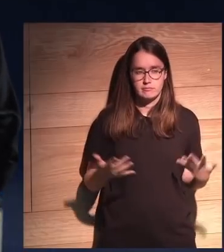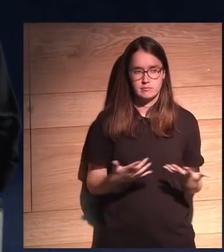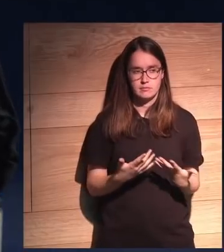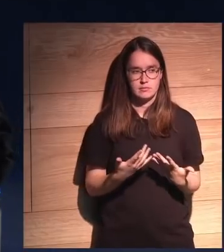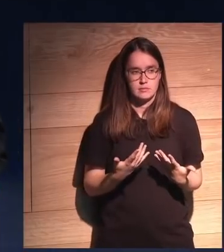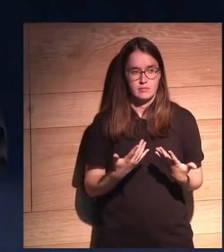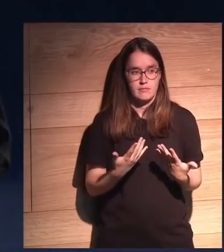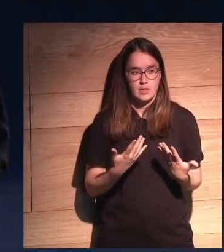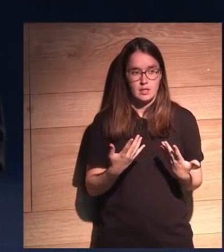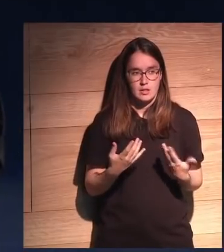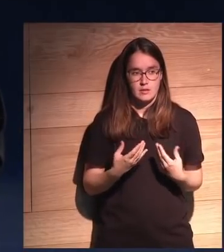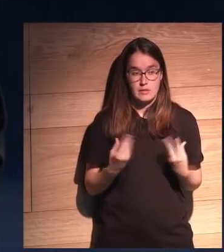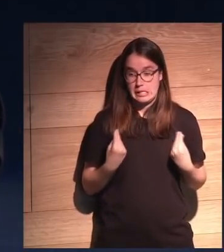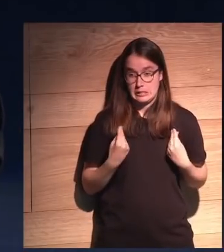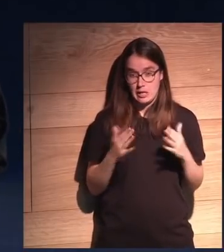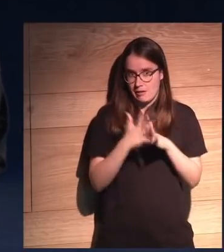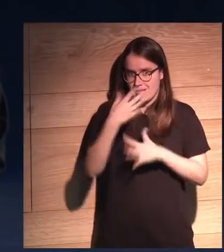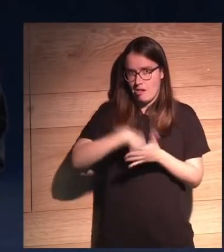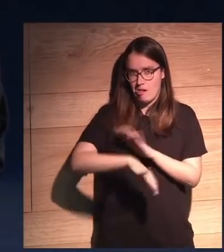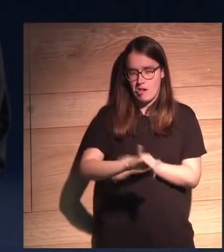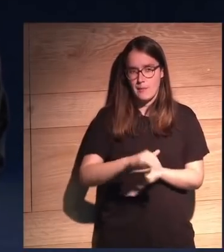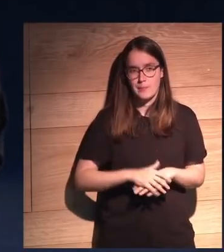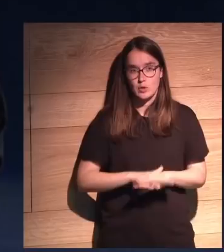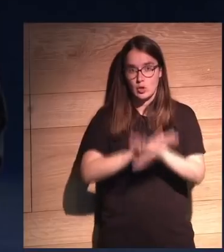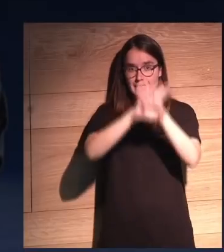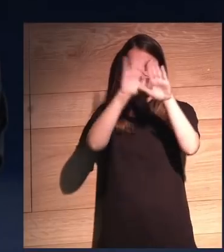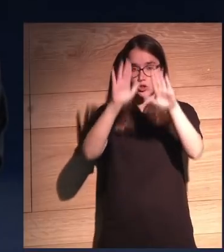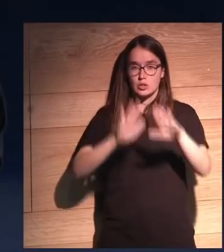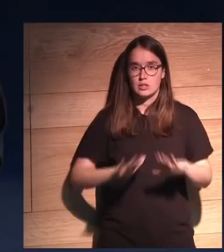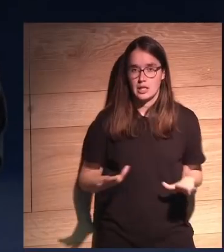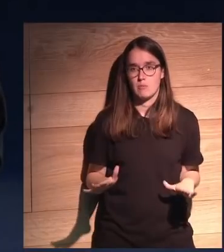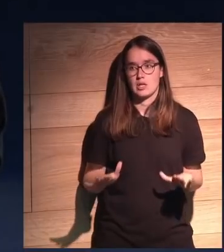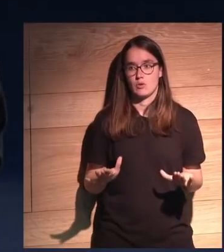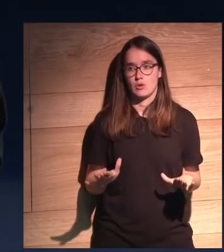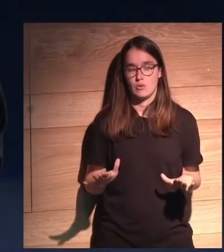de su propia casa. Con esto termino.